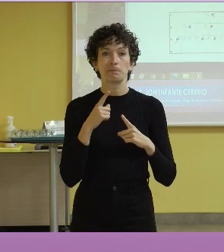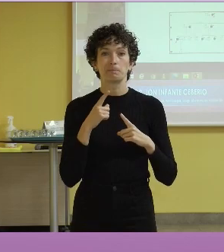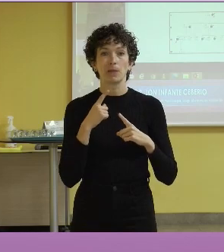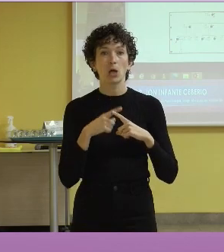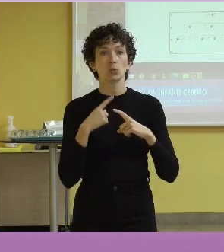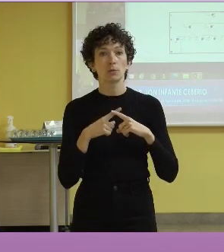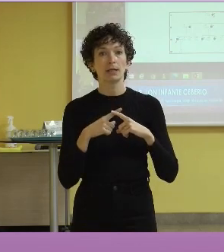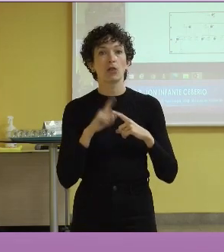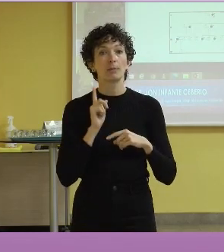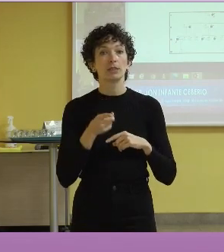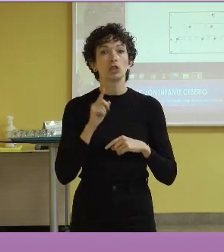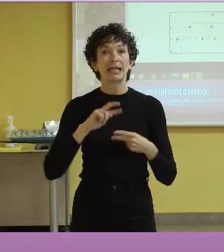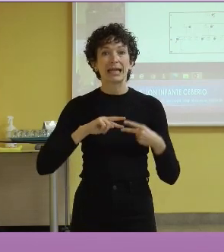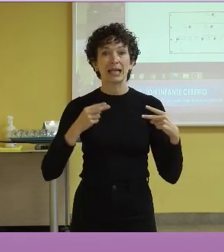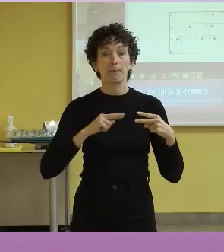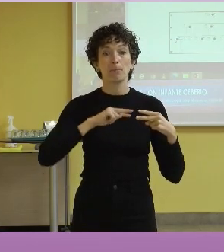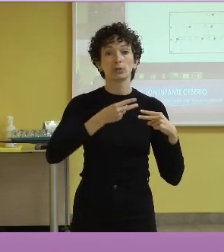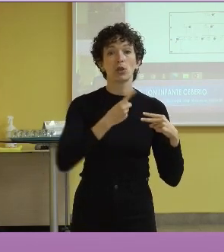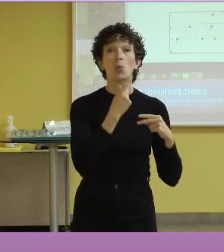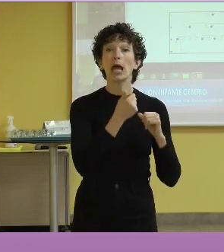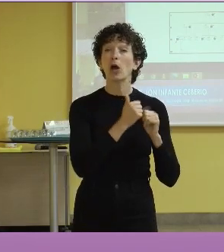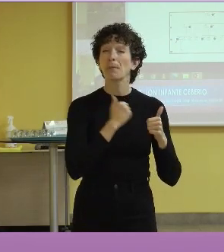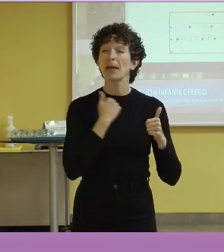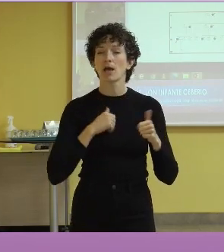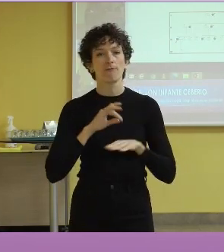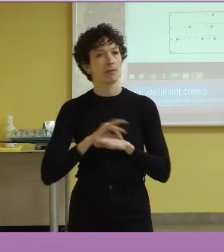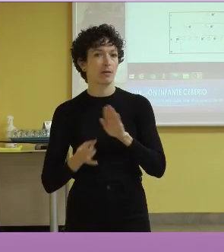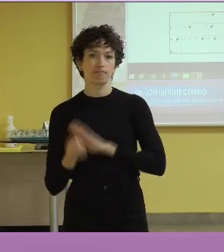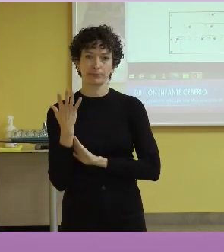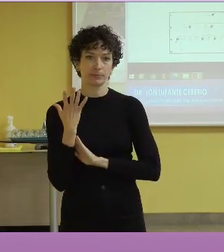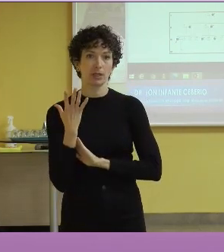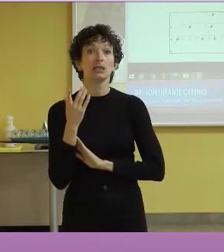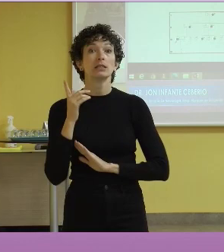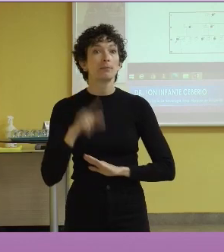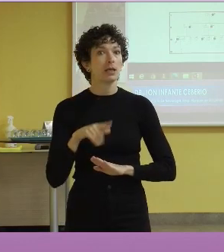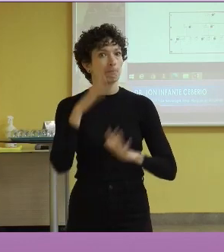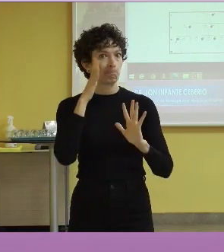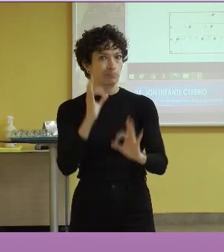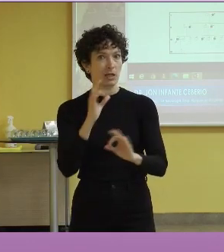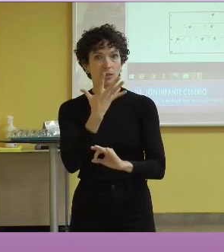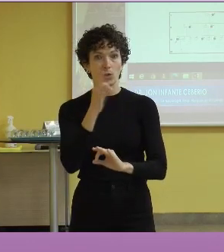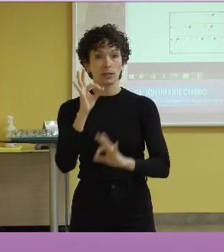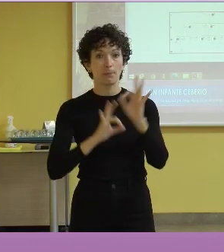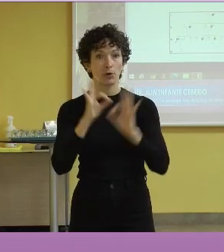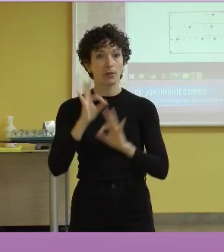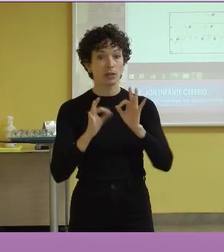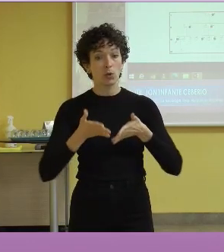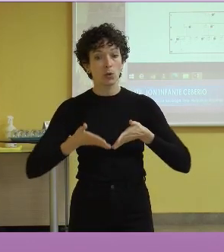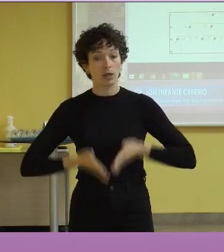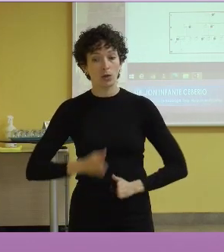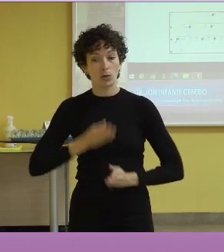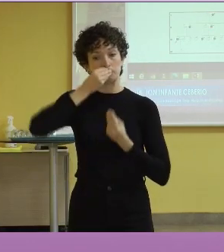tener solo una copia del gen mutado uno desarrolla la enfermedad y a su vez hay un riesgo del 50% de transmitirlo a la